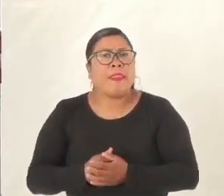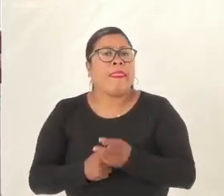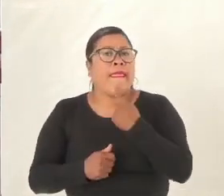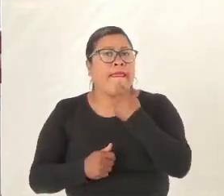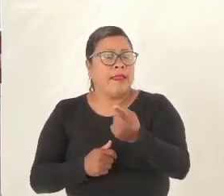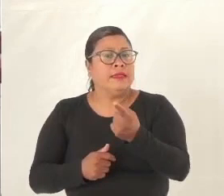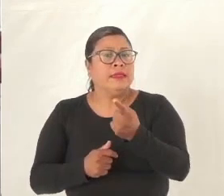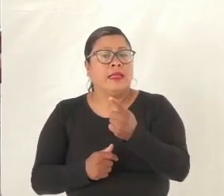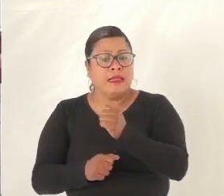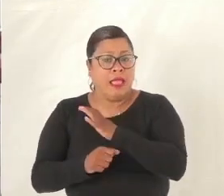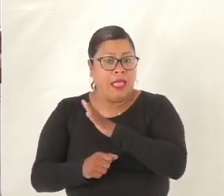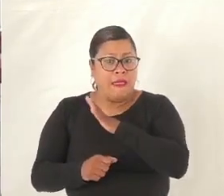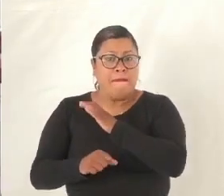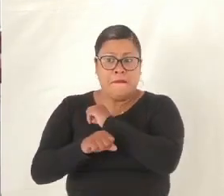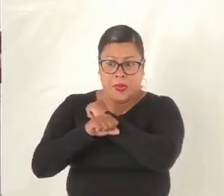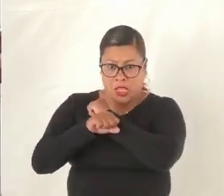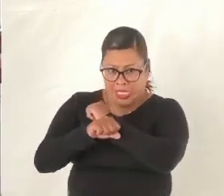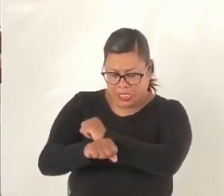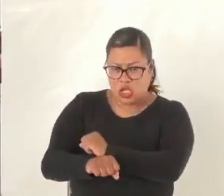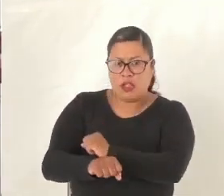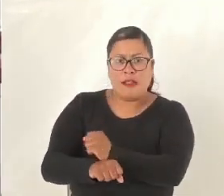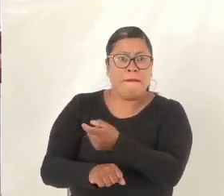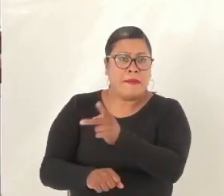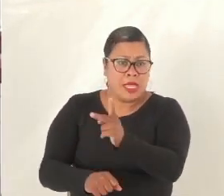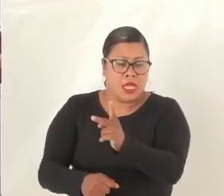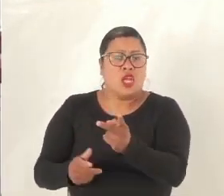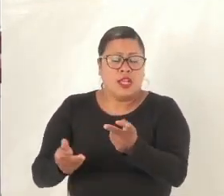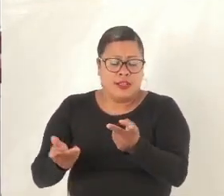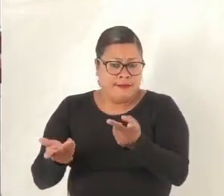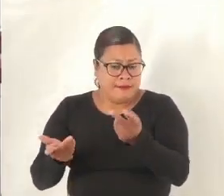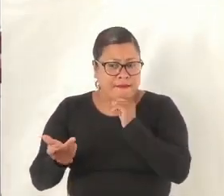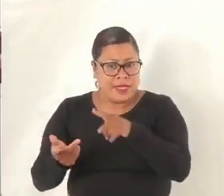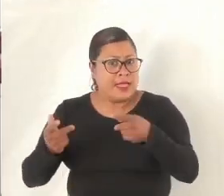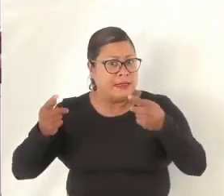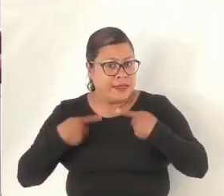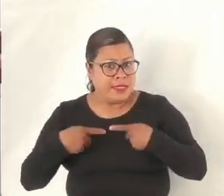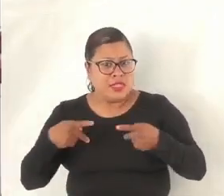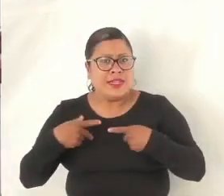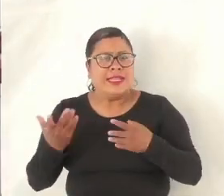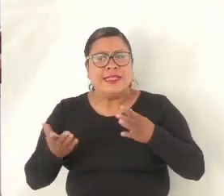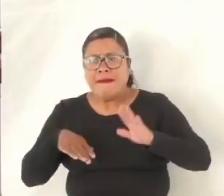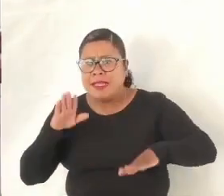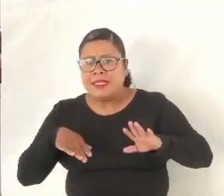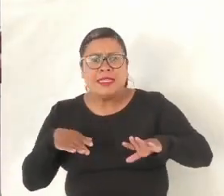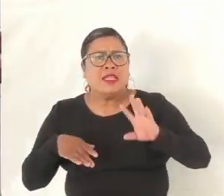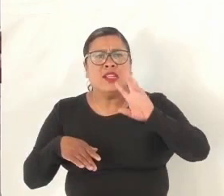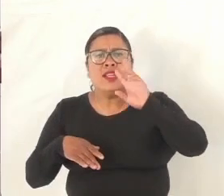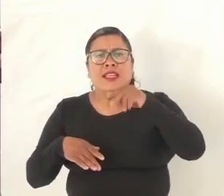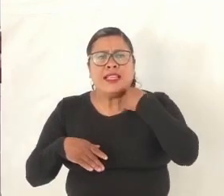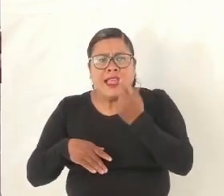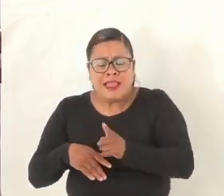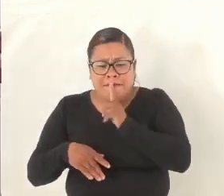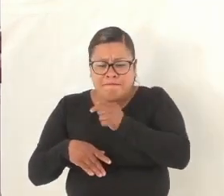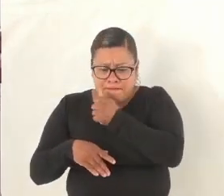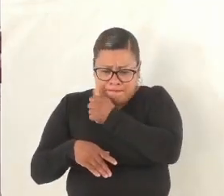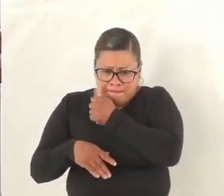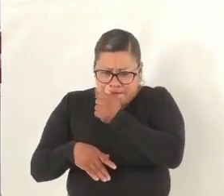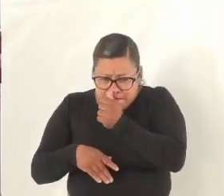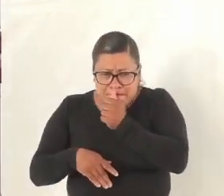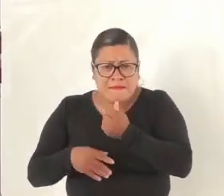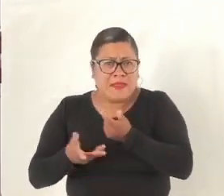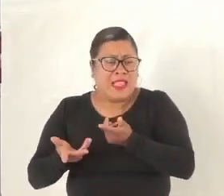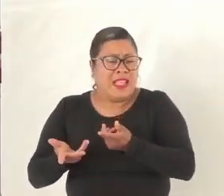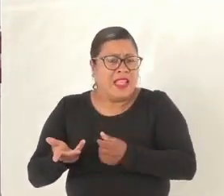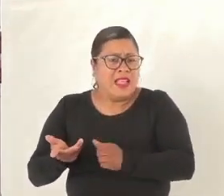protección y asistencia pero muchas de las veces las víctimas no se atreven a alzar la voz a levantar la mano